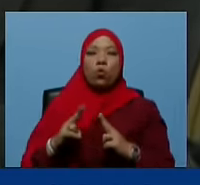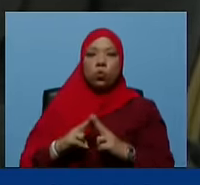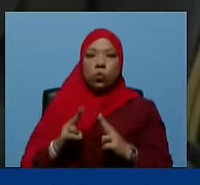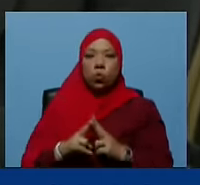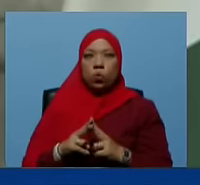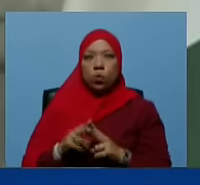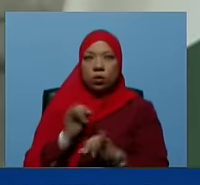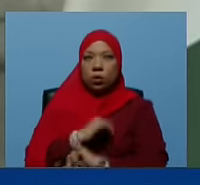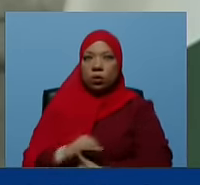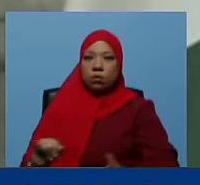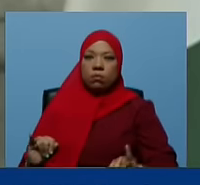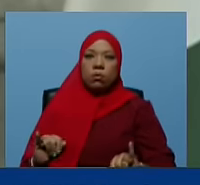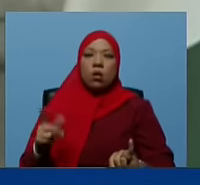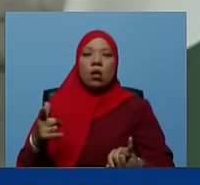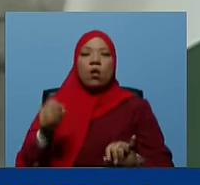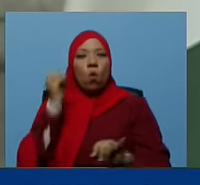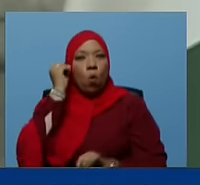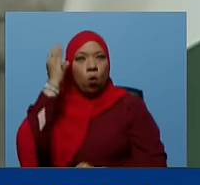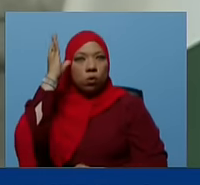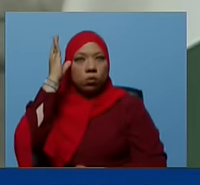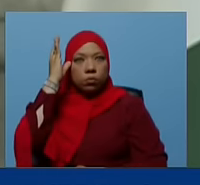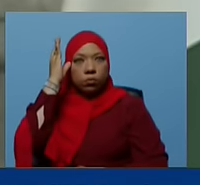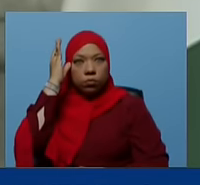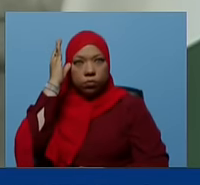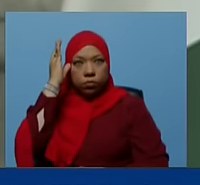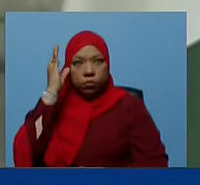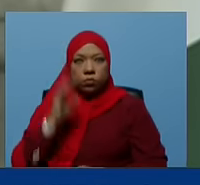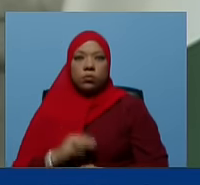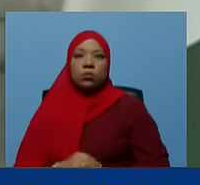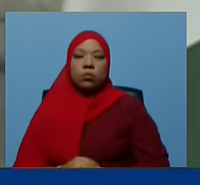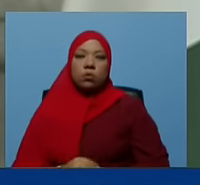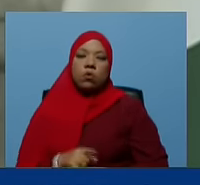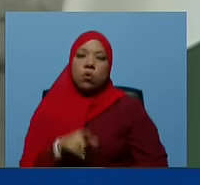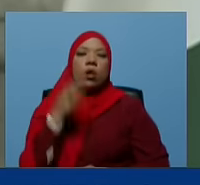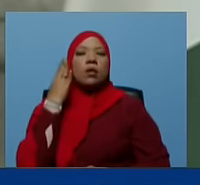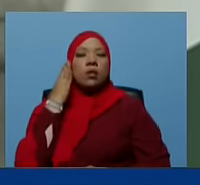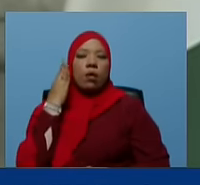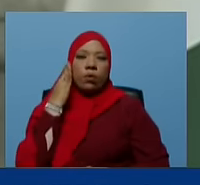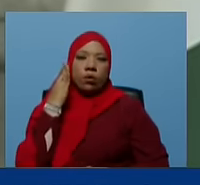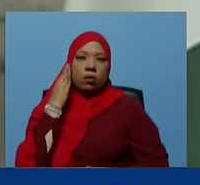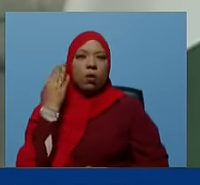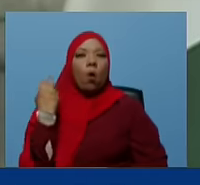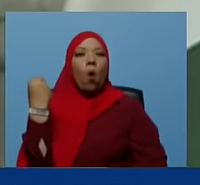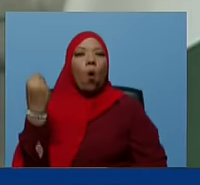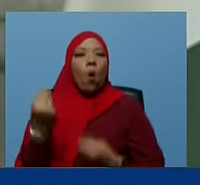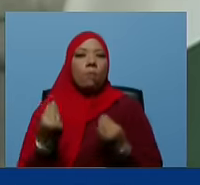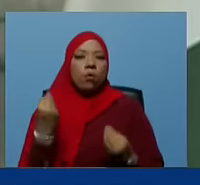e independencia en el conocimiento. Ya ustedes sabrán